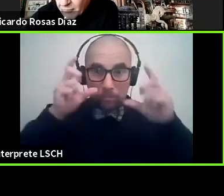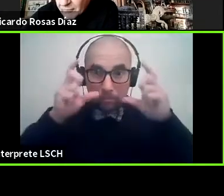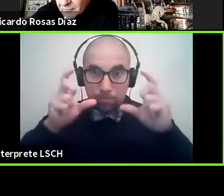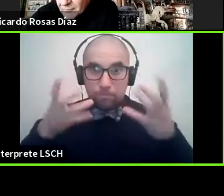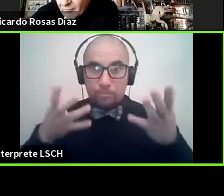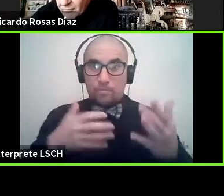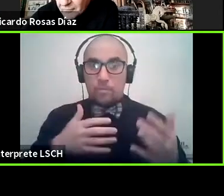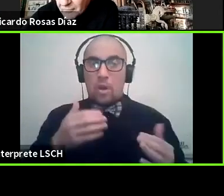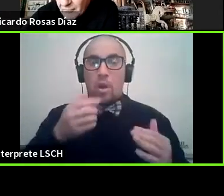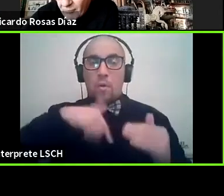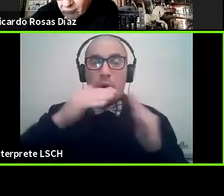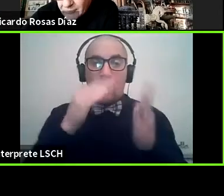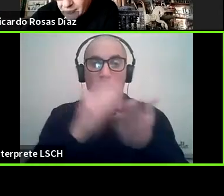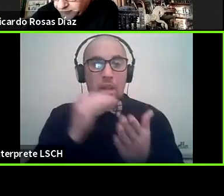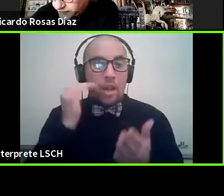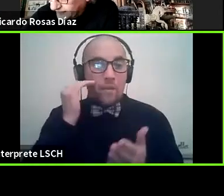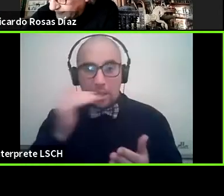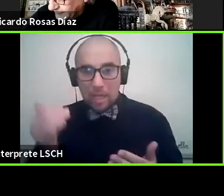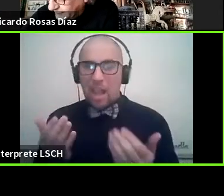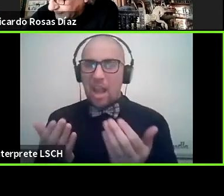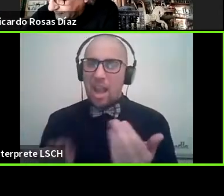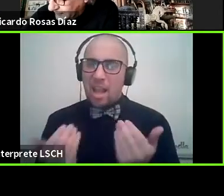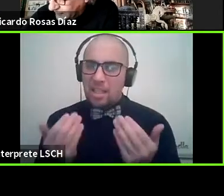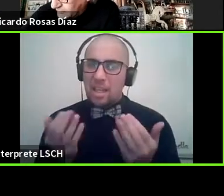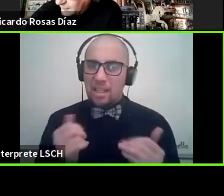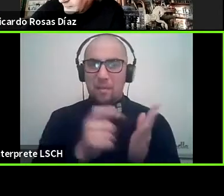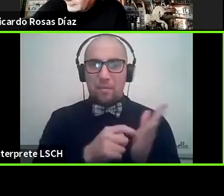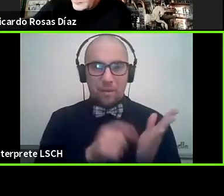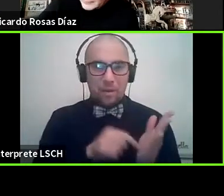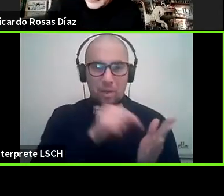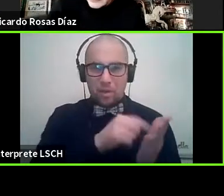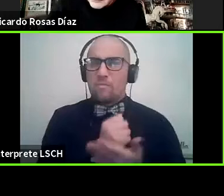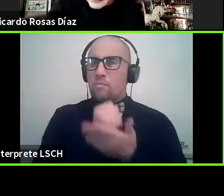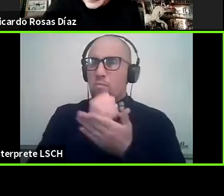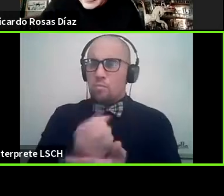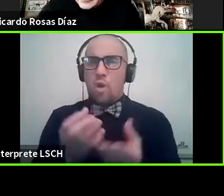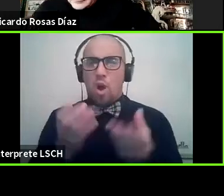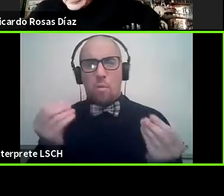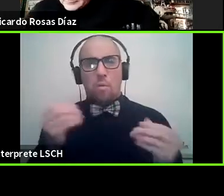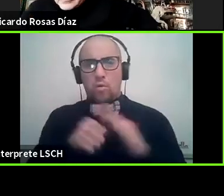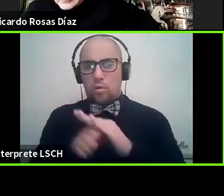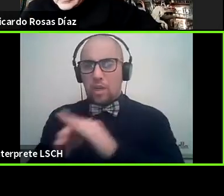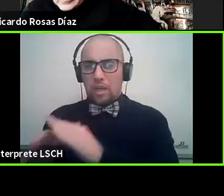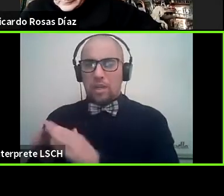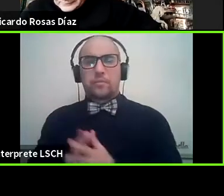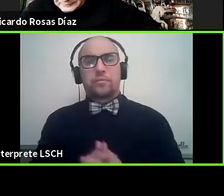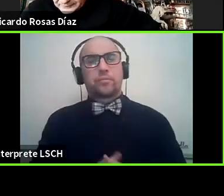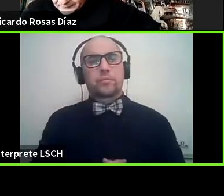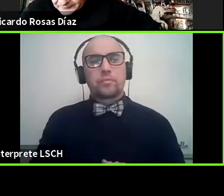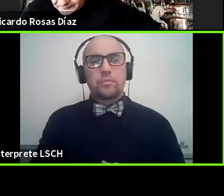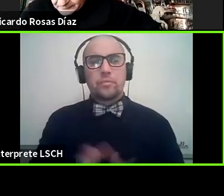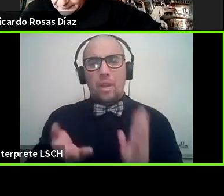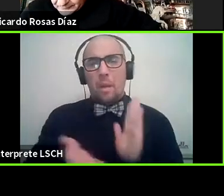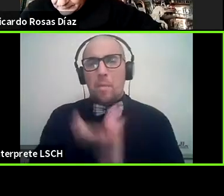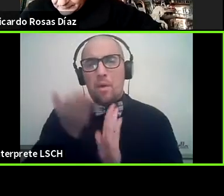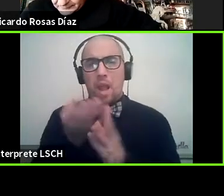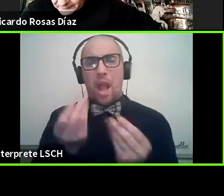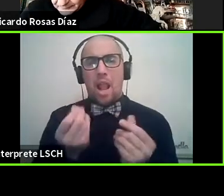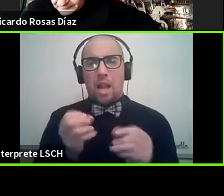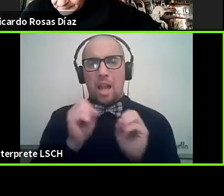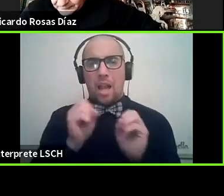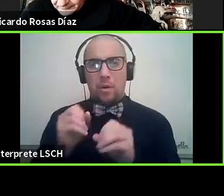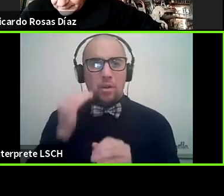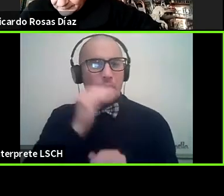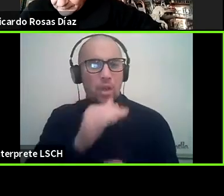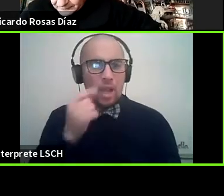jardines infantiles reciben de la mejor forma todas estas estrategias que vienen a contribuir finalmente a la calidad en la educación de nuestros niños y niñas. Así